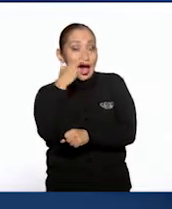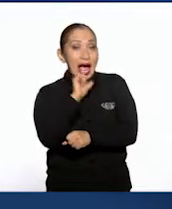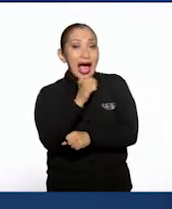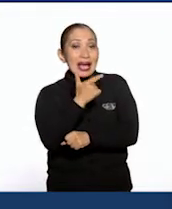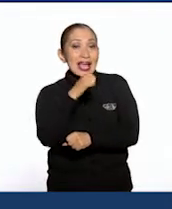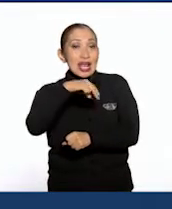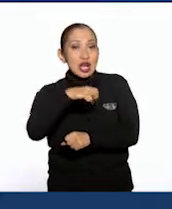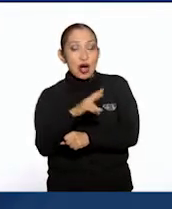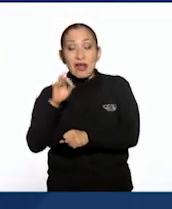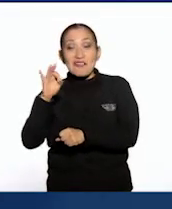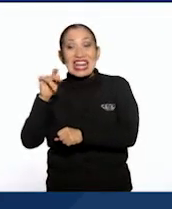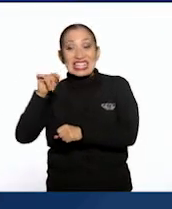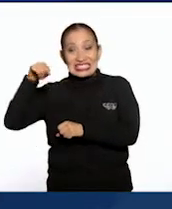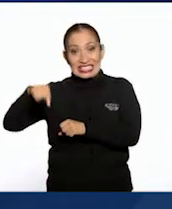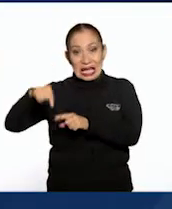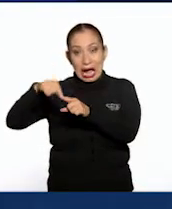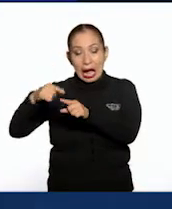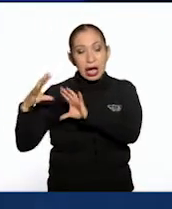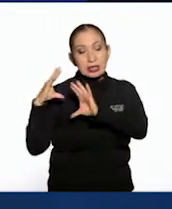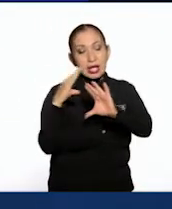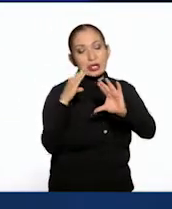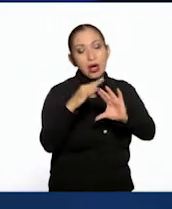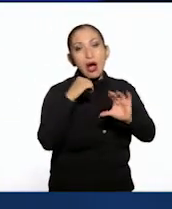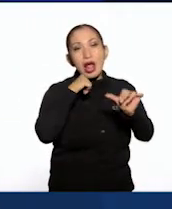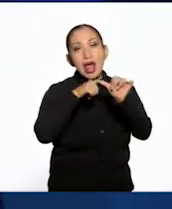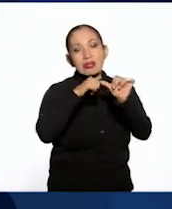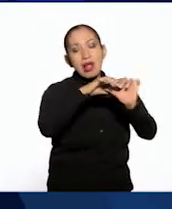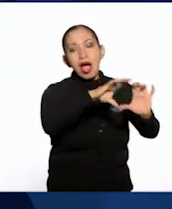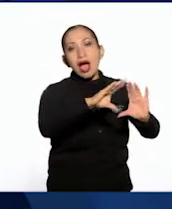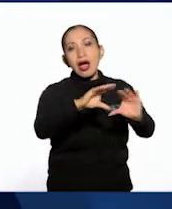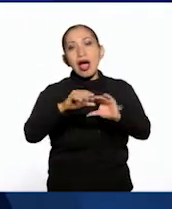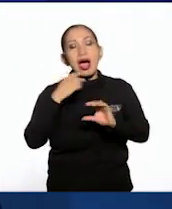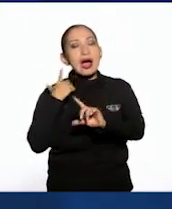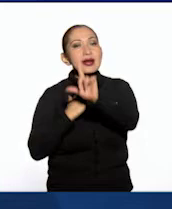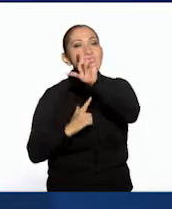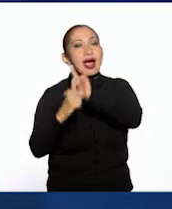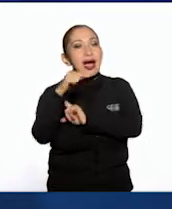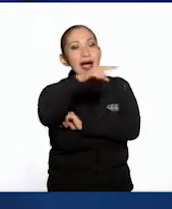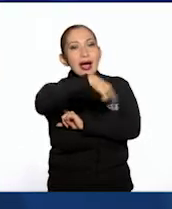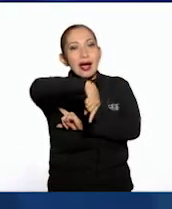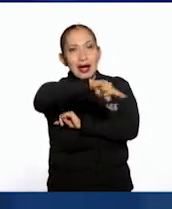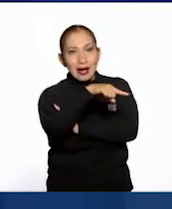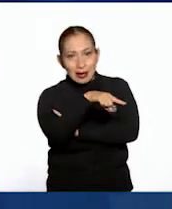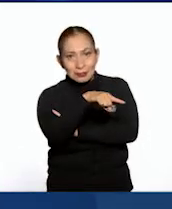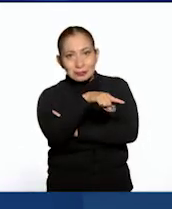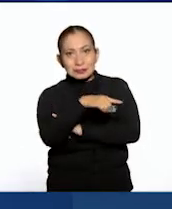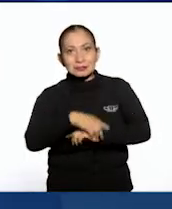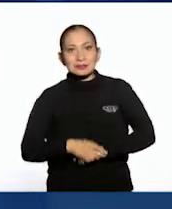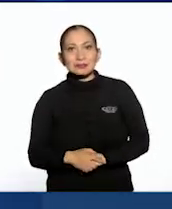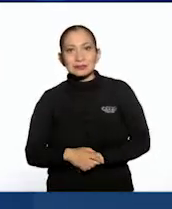Agenor de Fenicia, Cadmo, enseñó el alfabeto a los griegos.